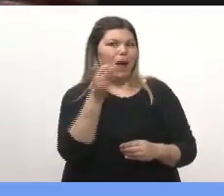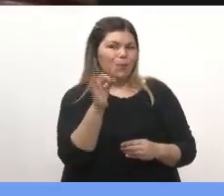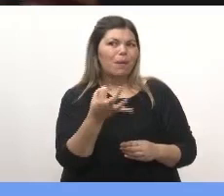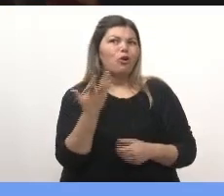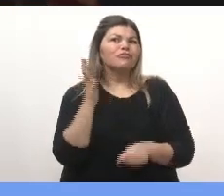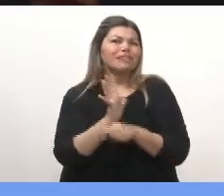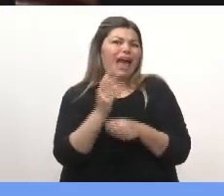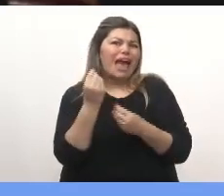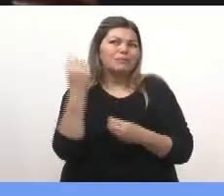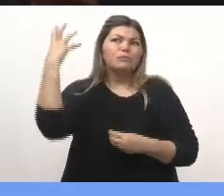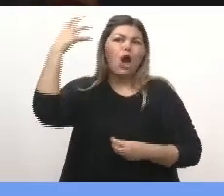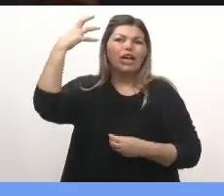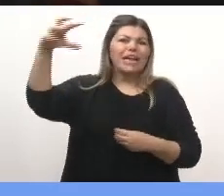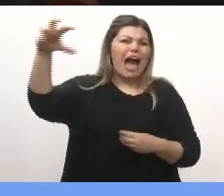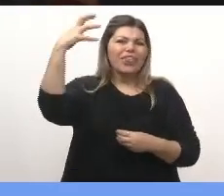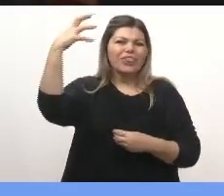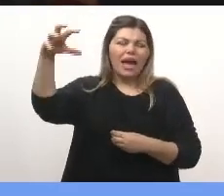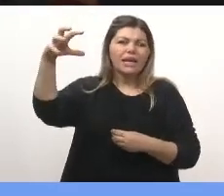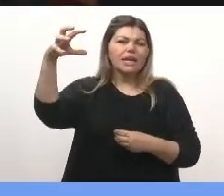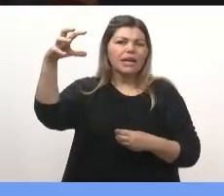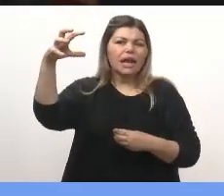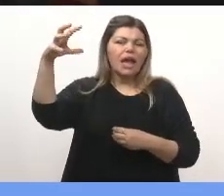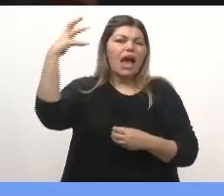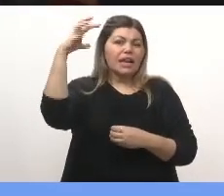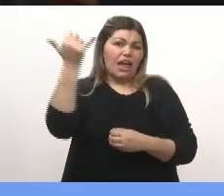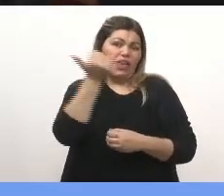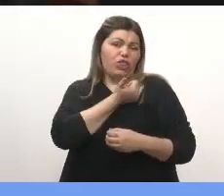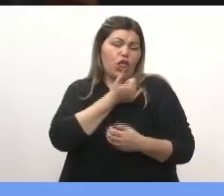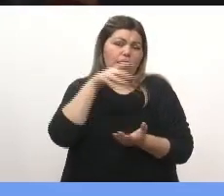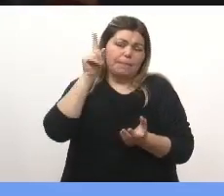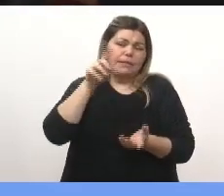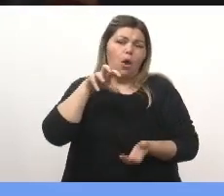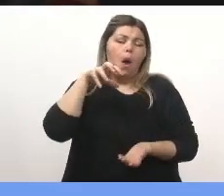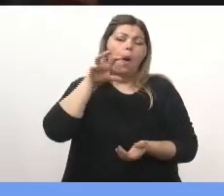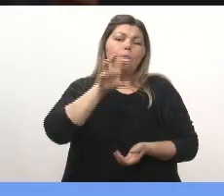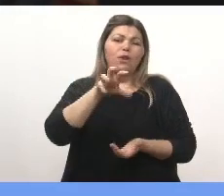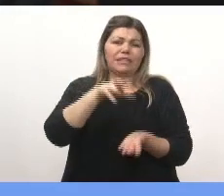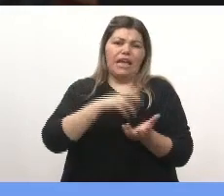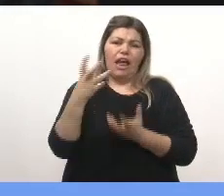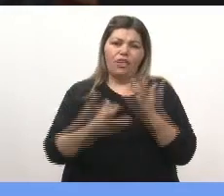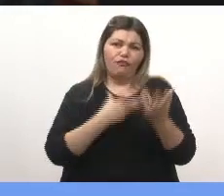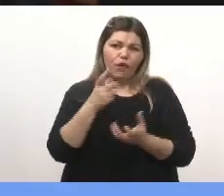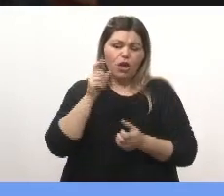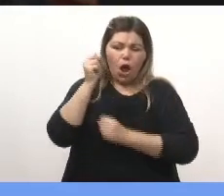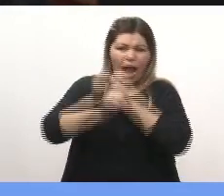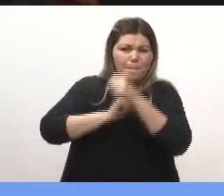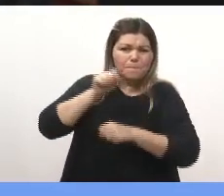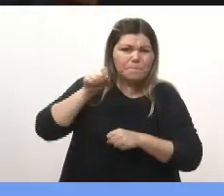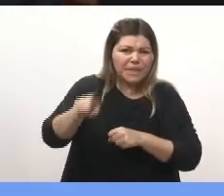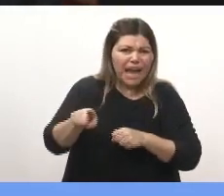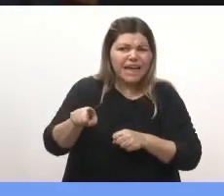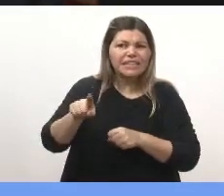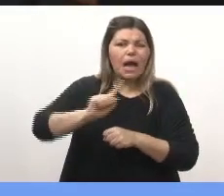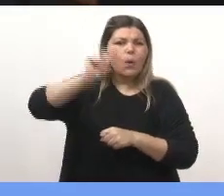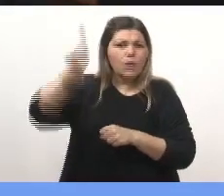la instalación de un radar en la provincia de Tierra del Fuego con una empresa con